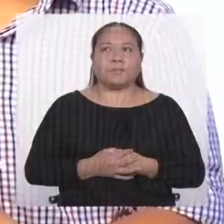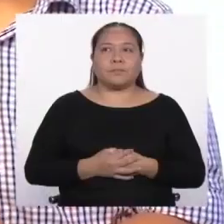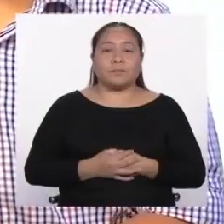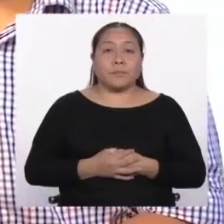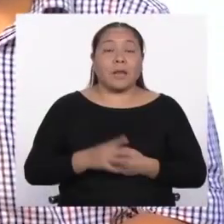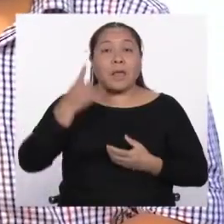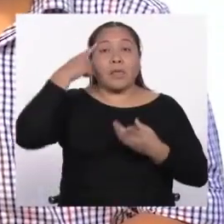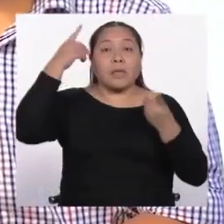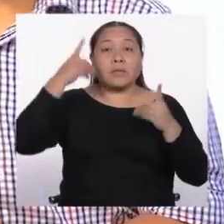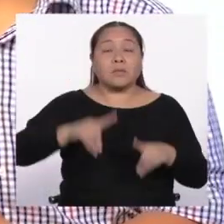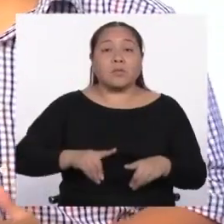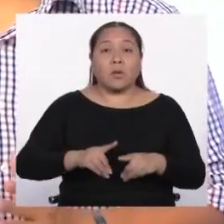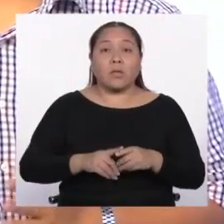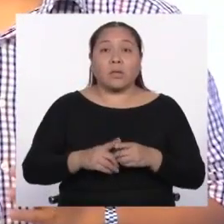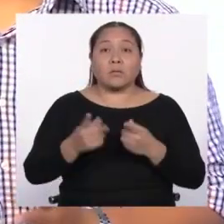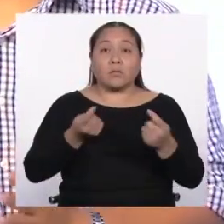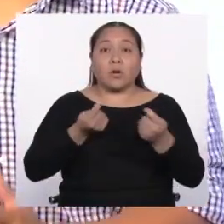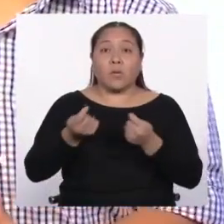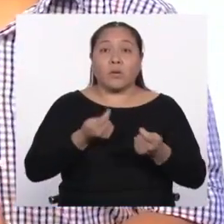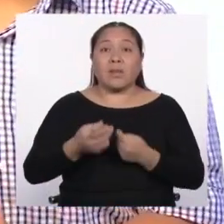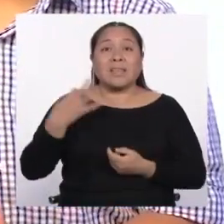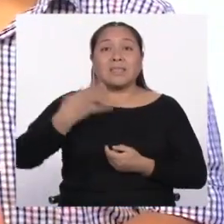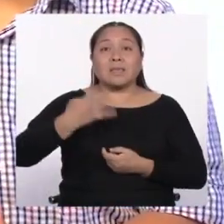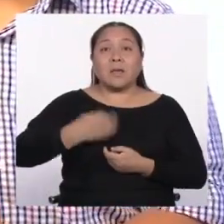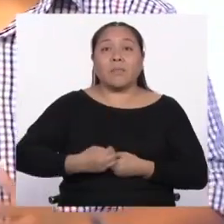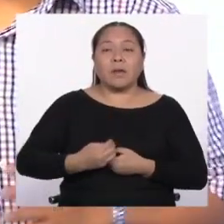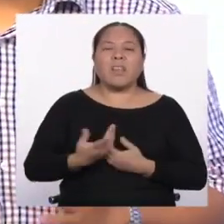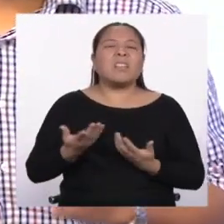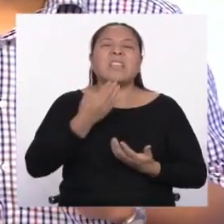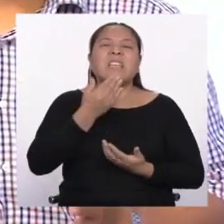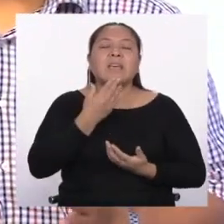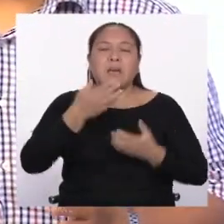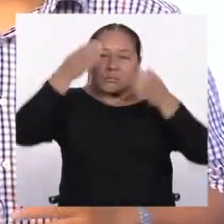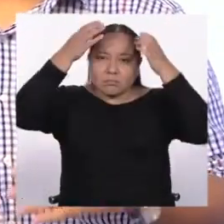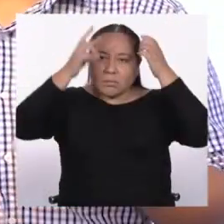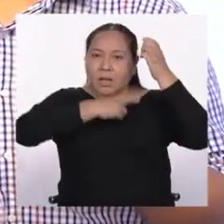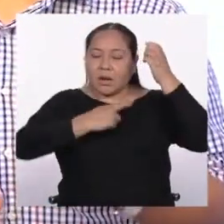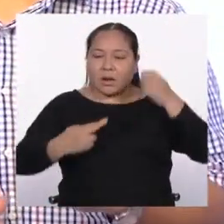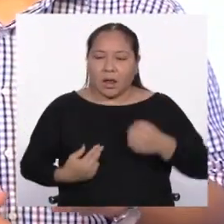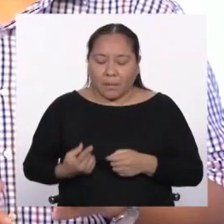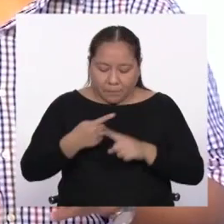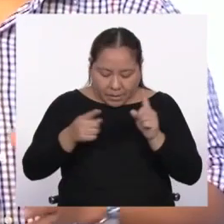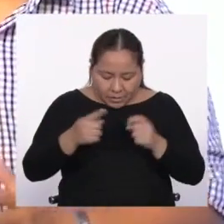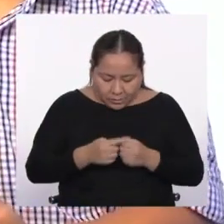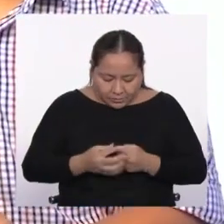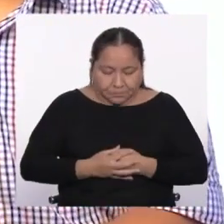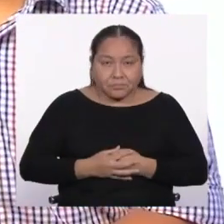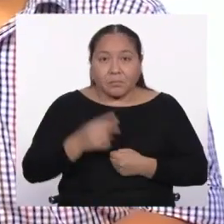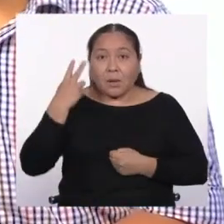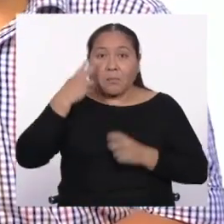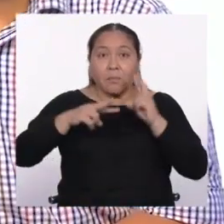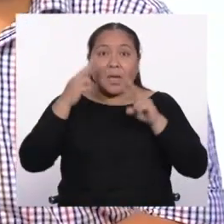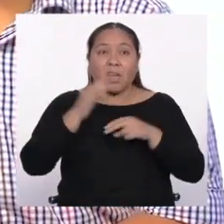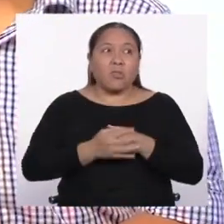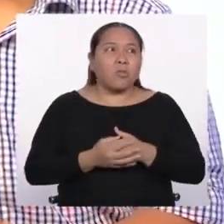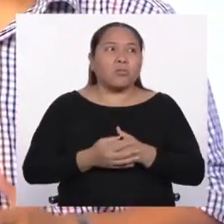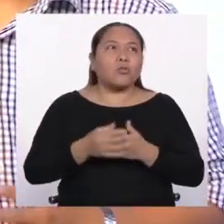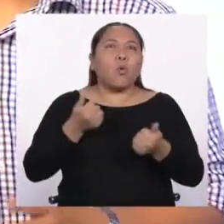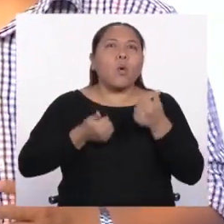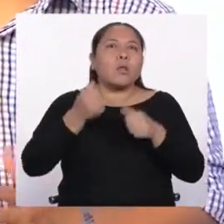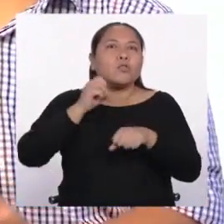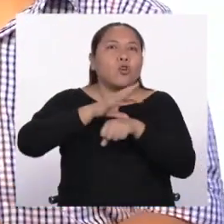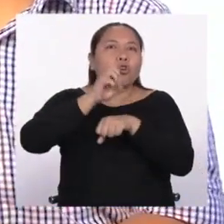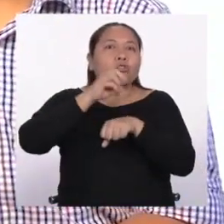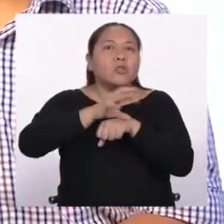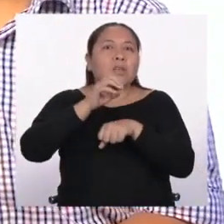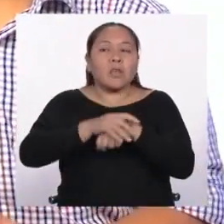Las decisiones de gobierno las tomaba siempre el monarca, pero tomando en cuenta la postura o asesoría de sus consejeros o